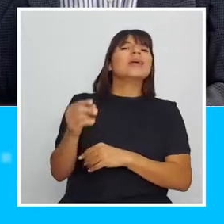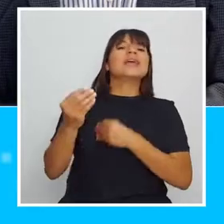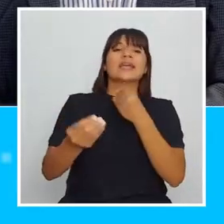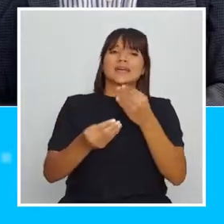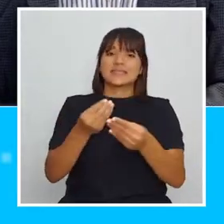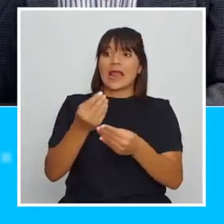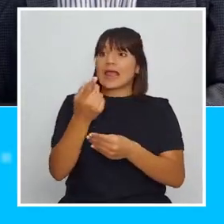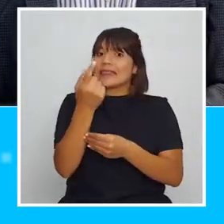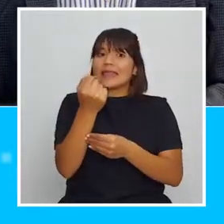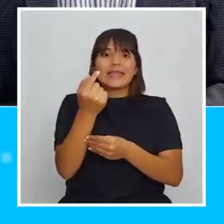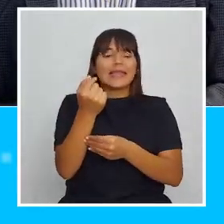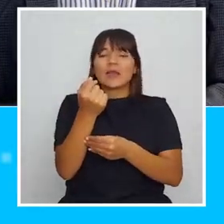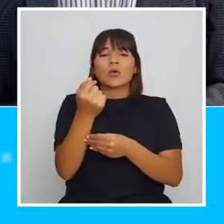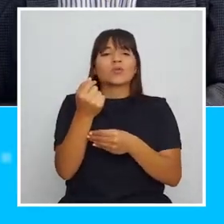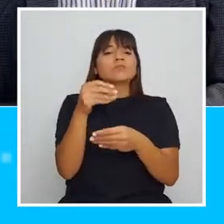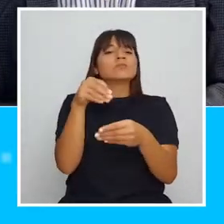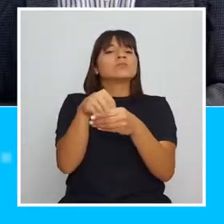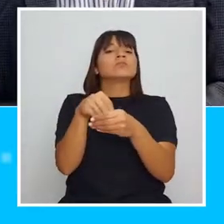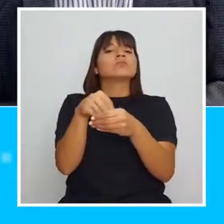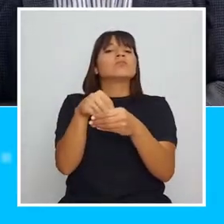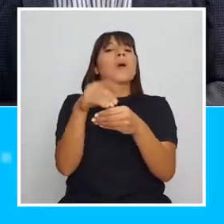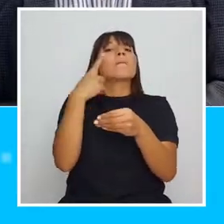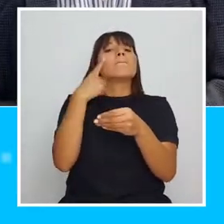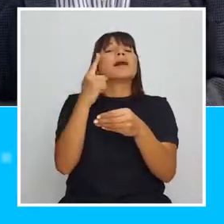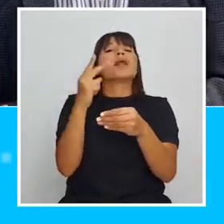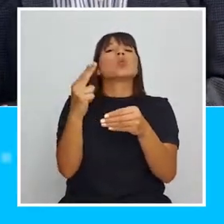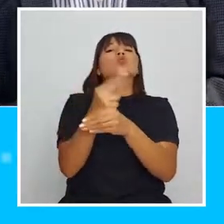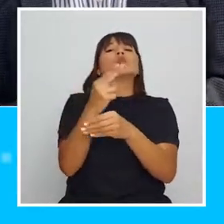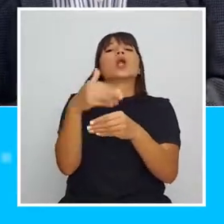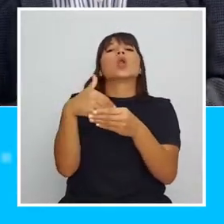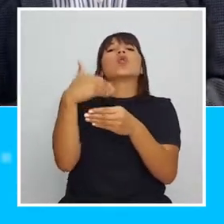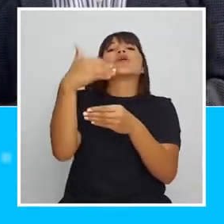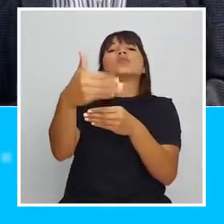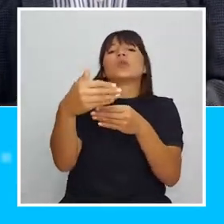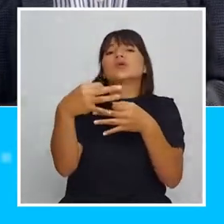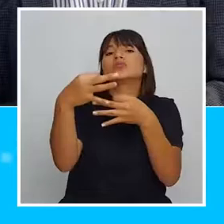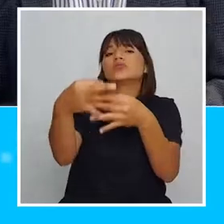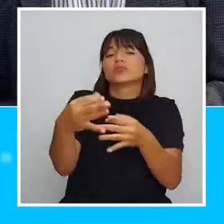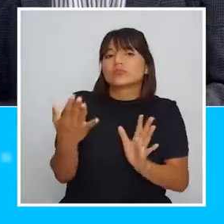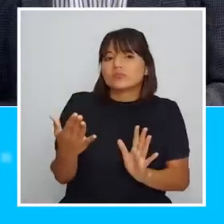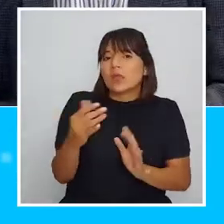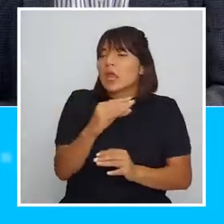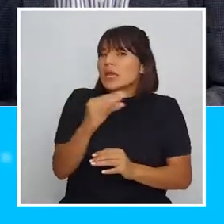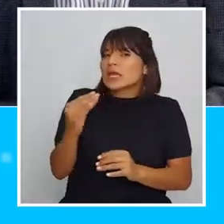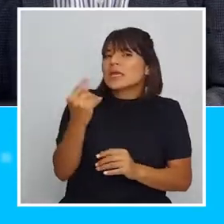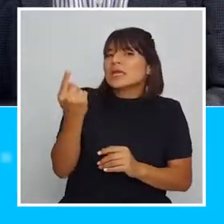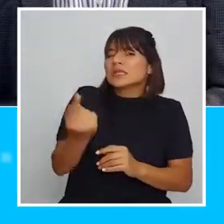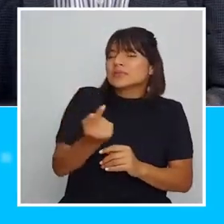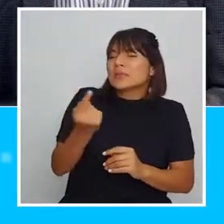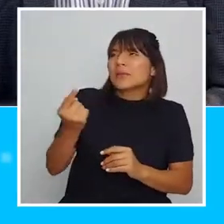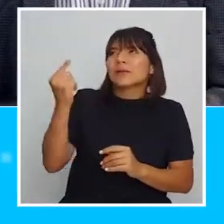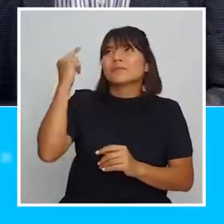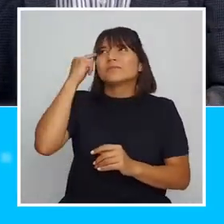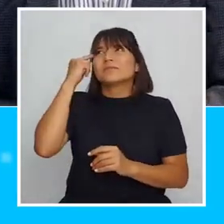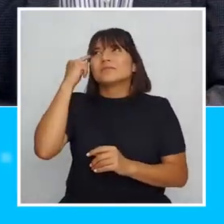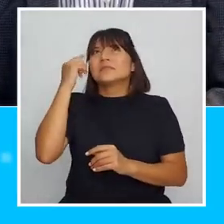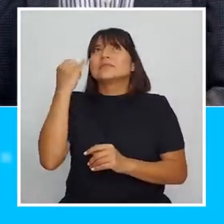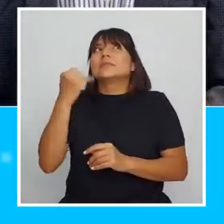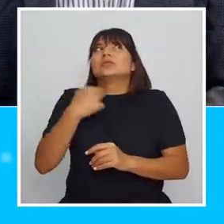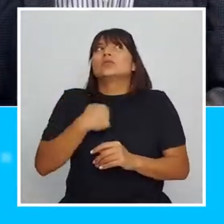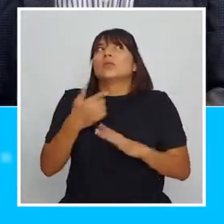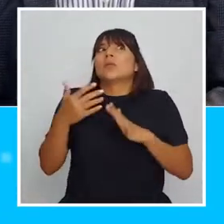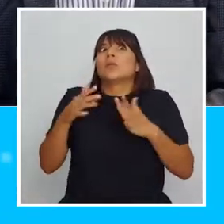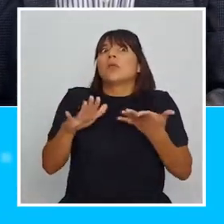ese dinero en el tiempo. Y uno siempre tiene la preocupación, ¿verdad? Y si no estoy para usarlo, ¿verdad? Si